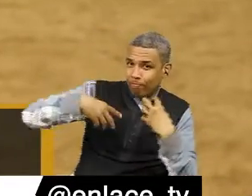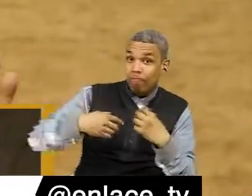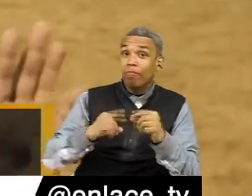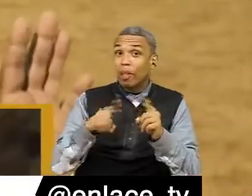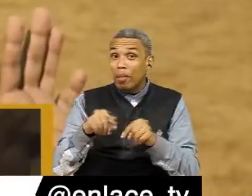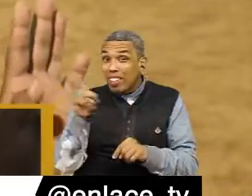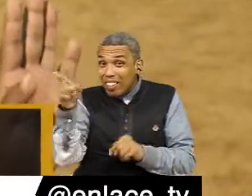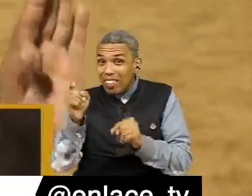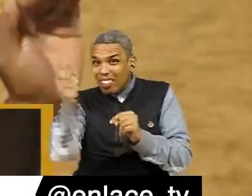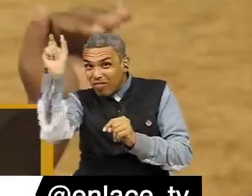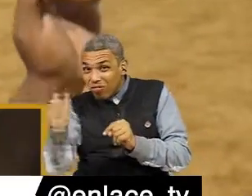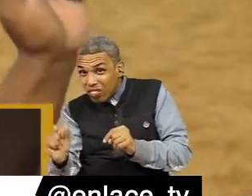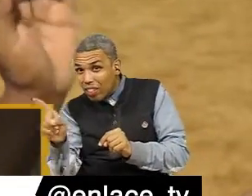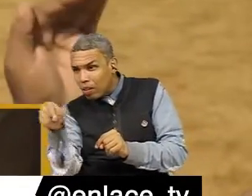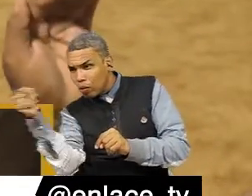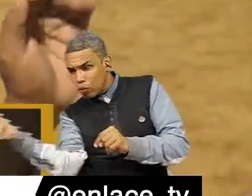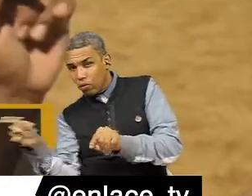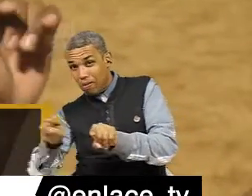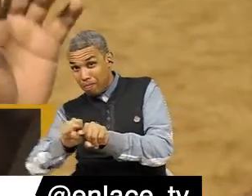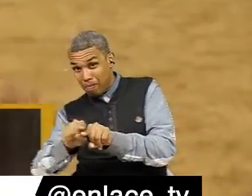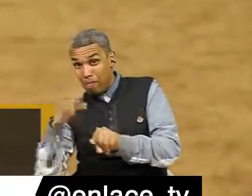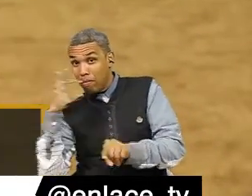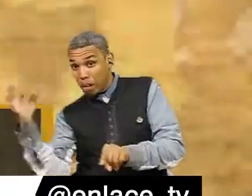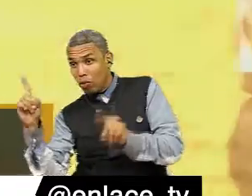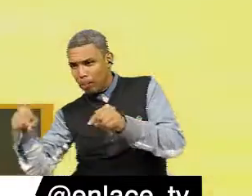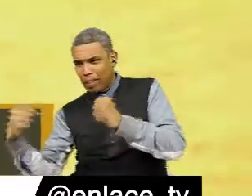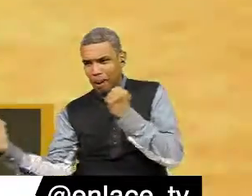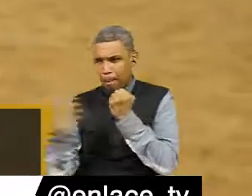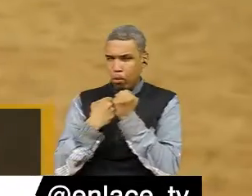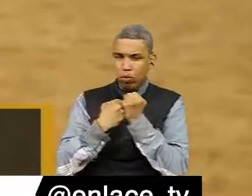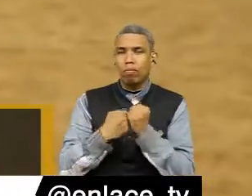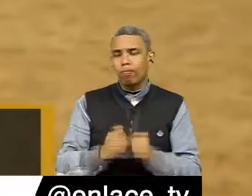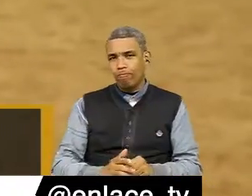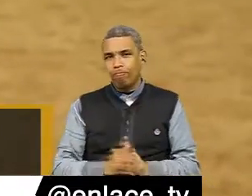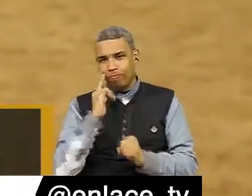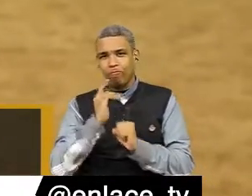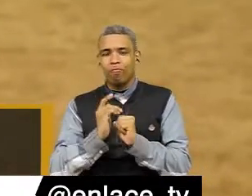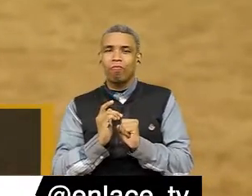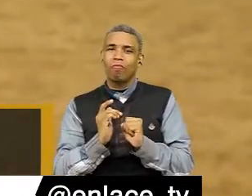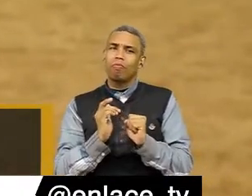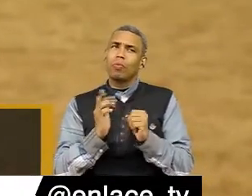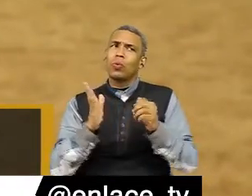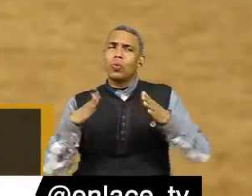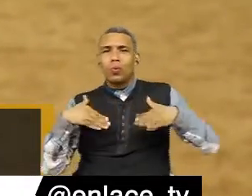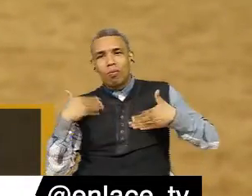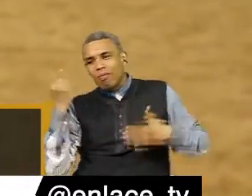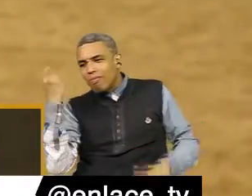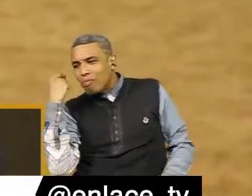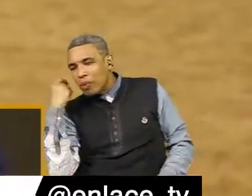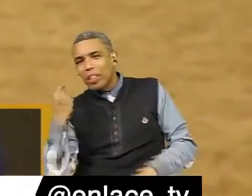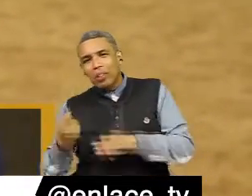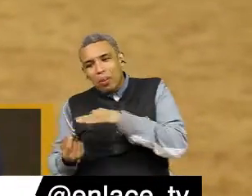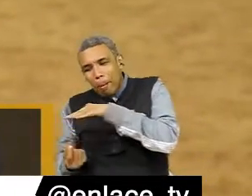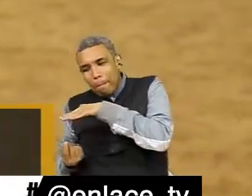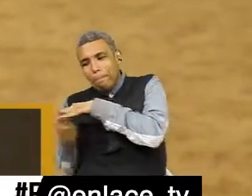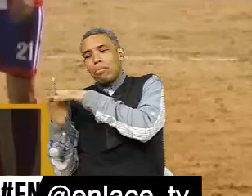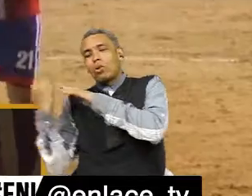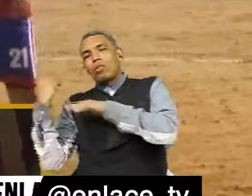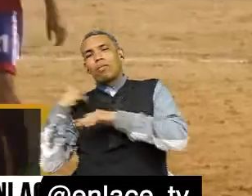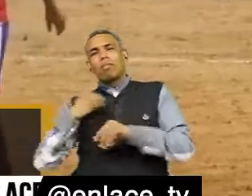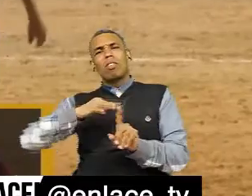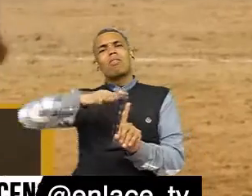todas, algunas estudian, otras trabajan y ama de casa. Es una experiencia, llevamos poquito tiempo, pero llevamos 5 meses